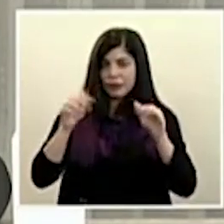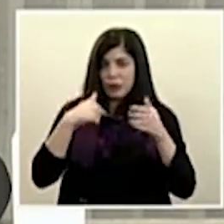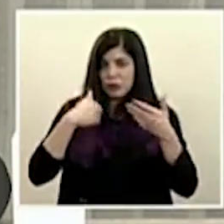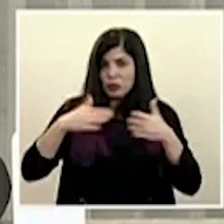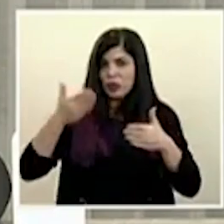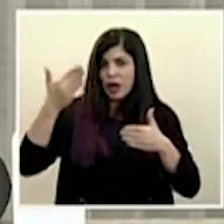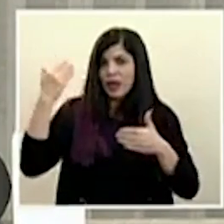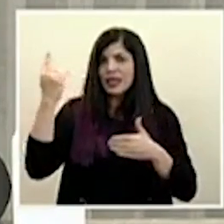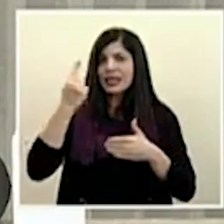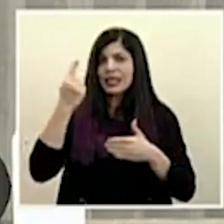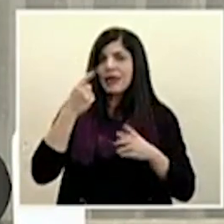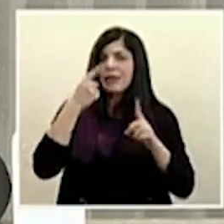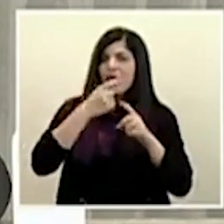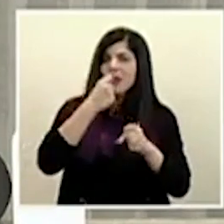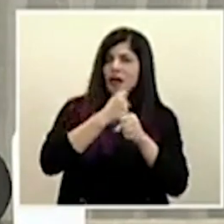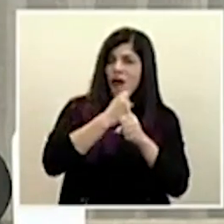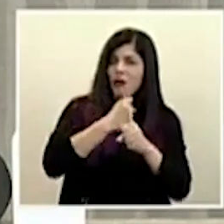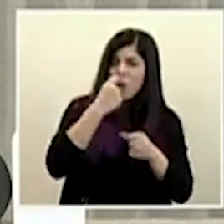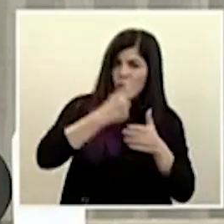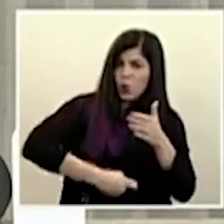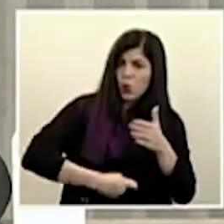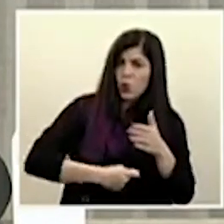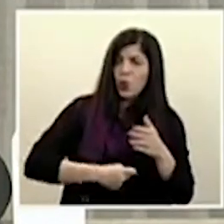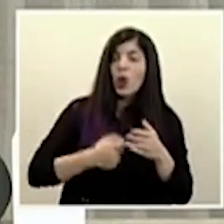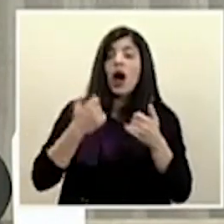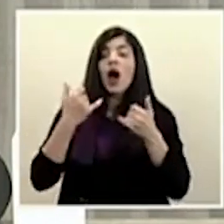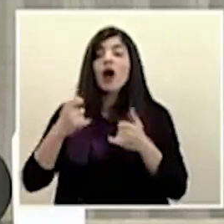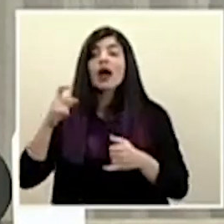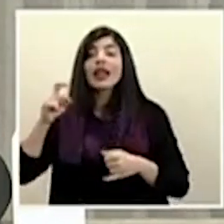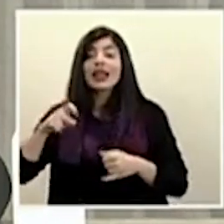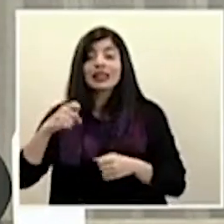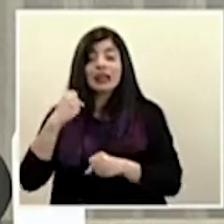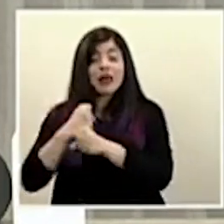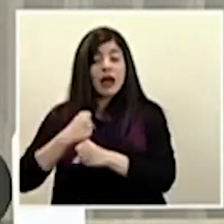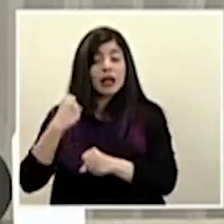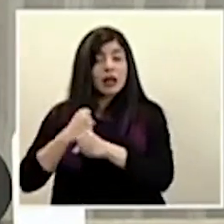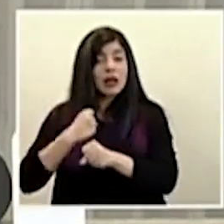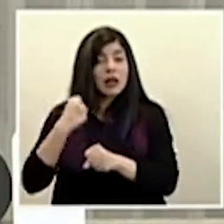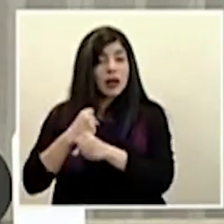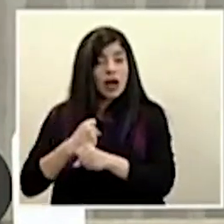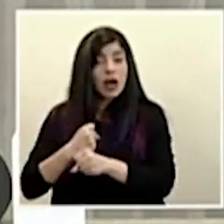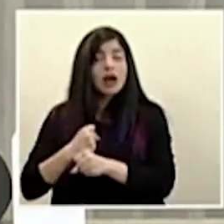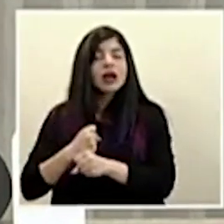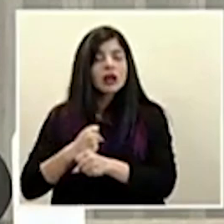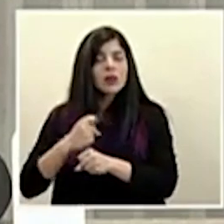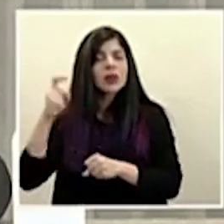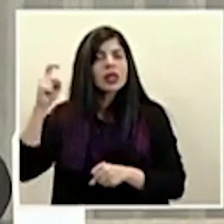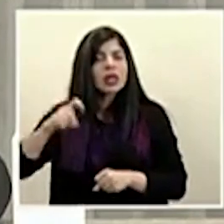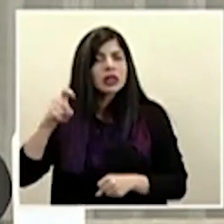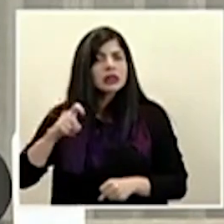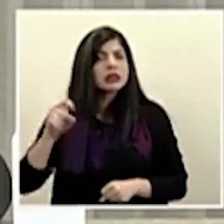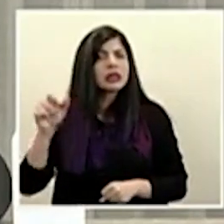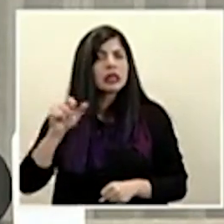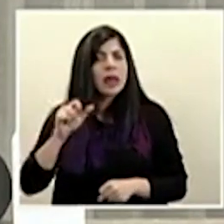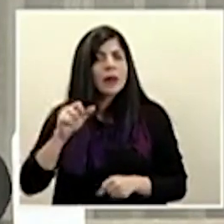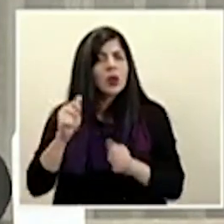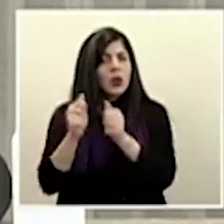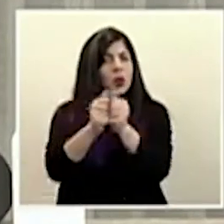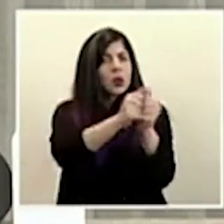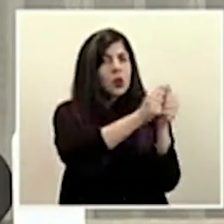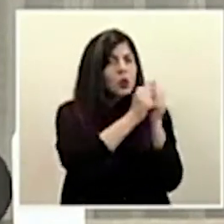hecho siempre de trabajar duro. No solo necesitamos trabajar, trabajar, trabajar, necesitamos